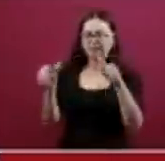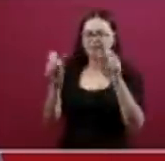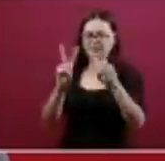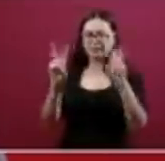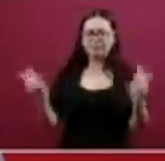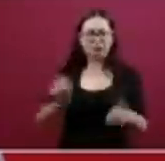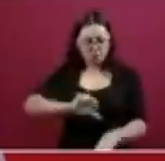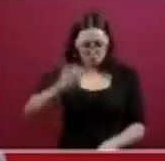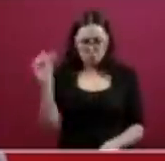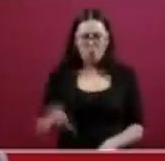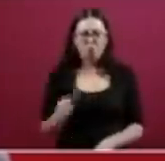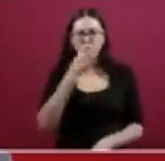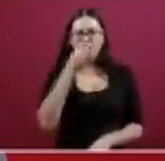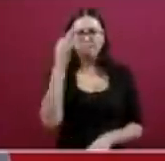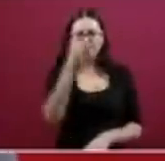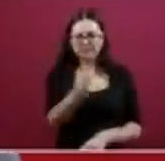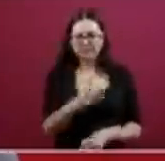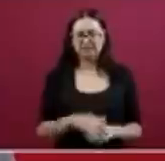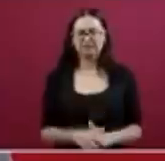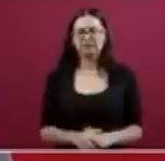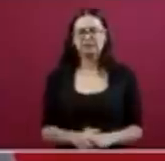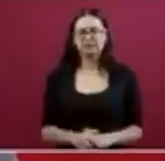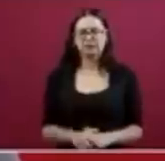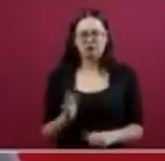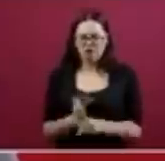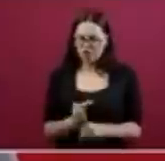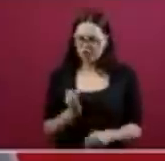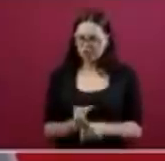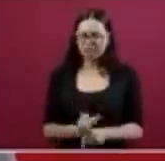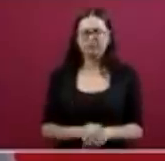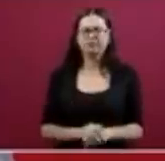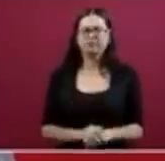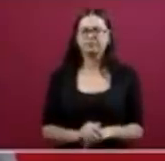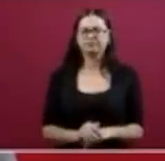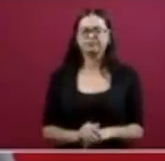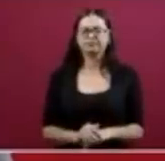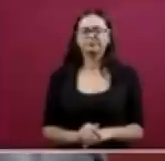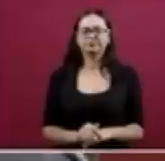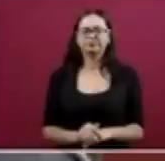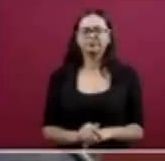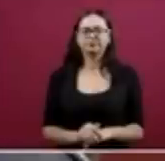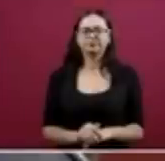ahora mismo, para que no